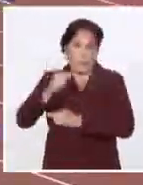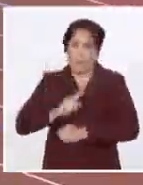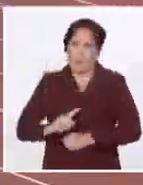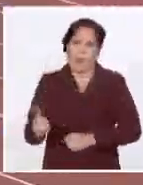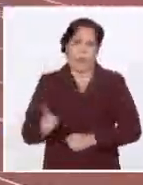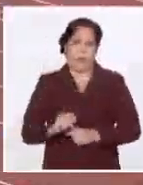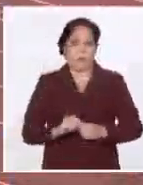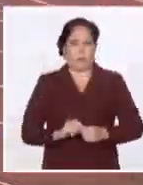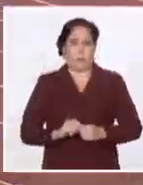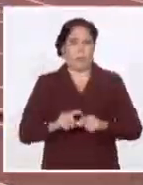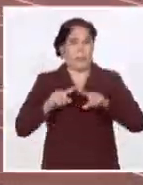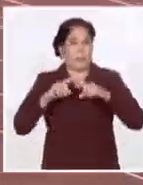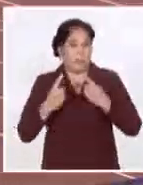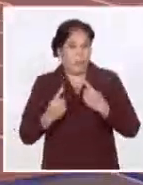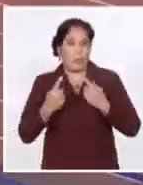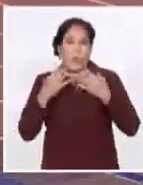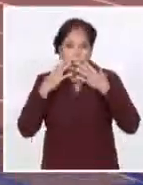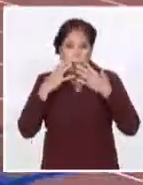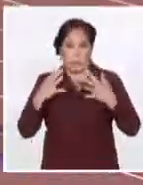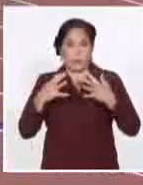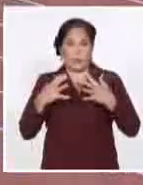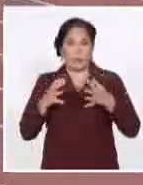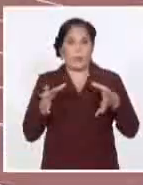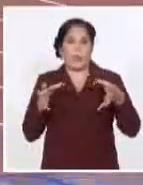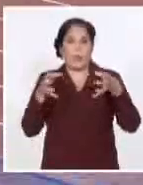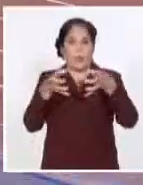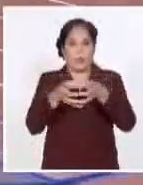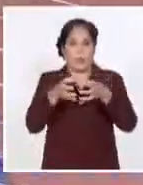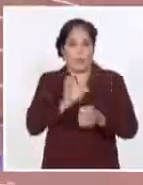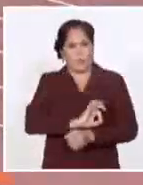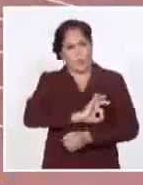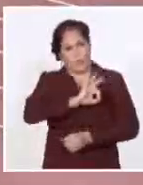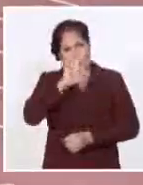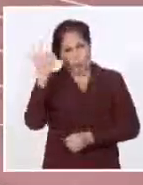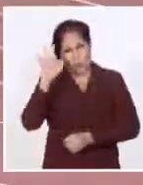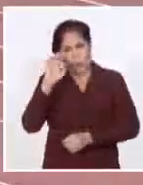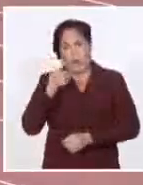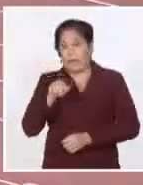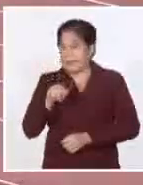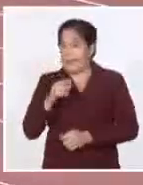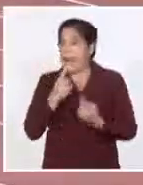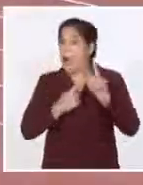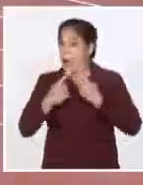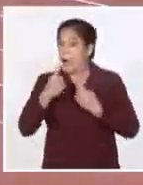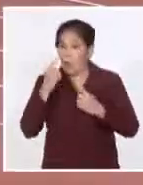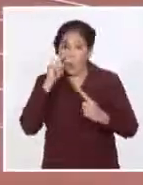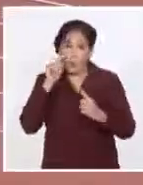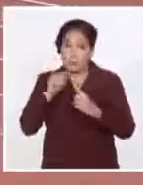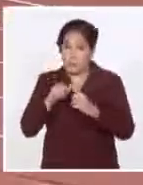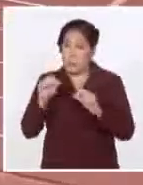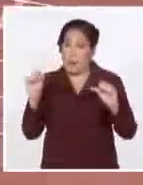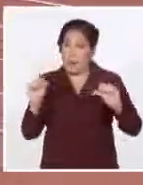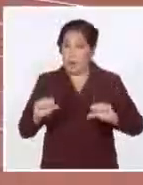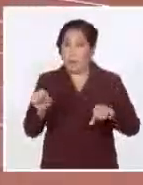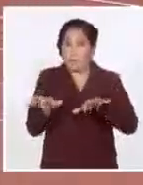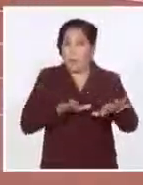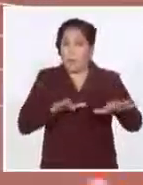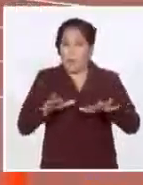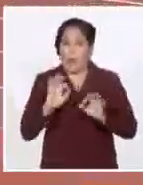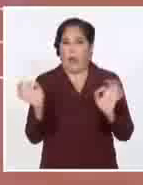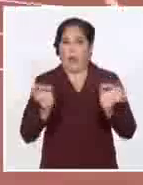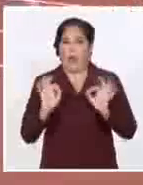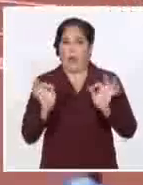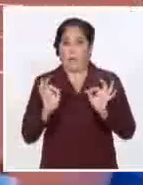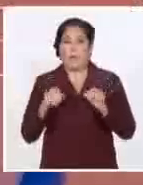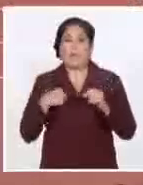es acaso suficiente para conformarse nunca hubo estrategias mal trazadas al menos eso creo preparaciones incompletas y